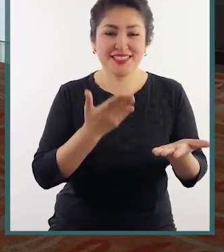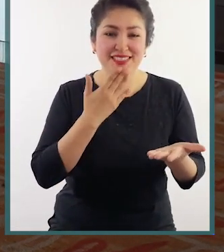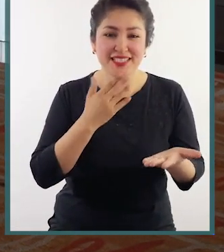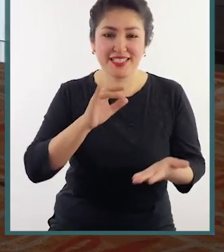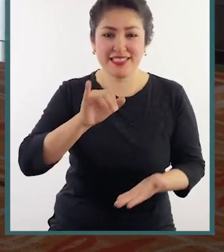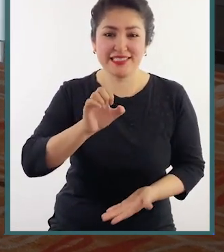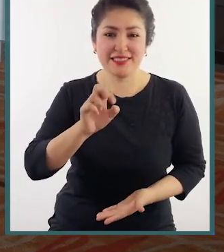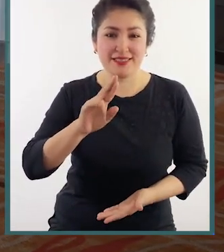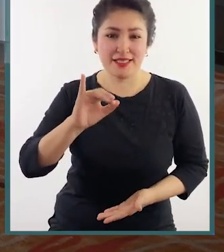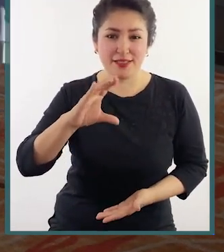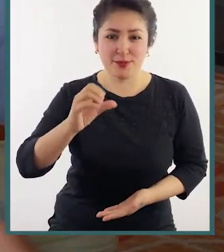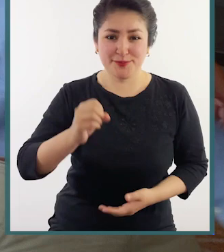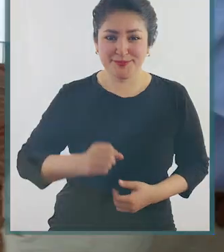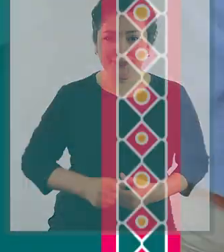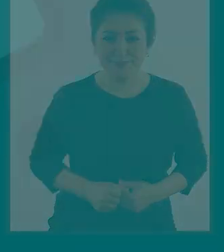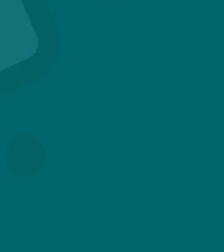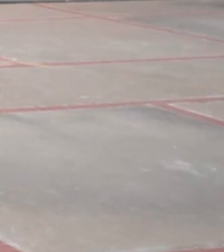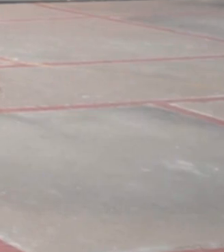nuestro reportero Yerico.